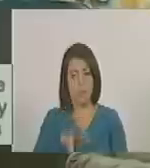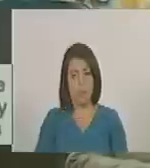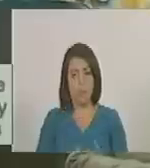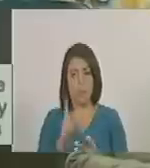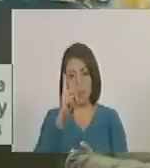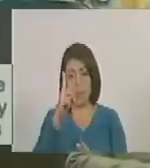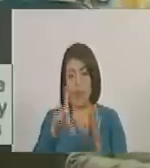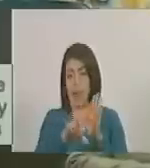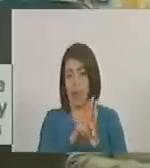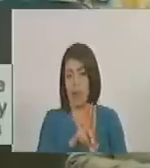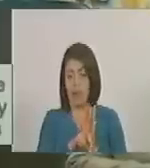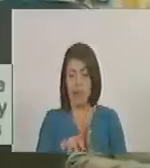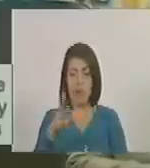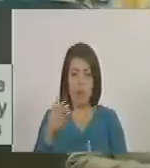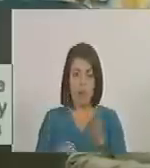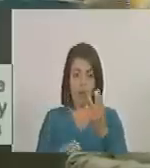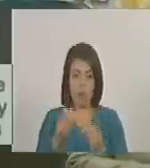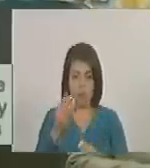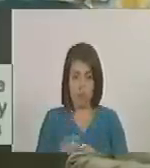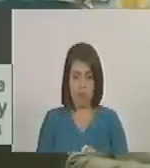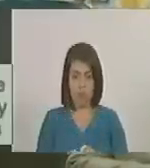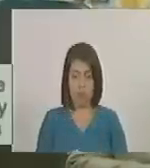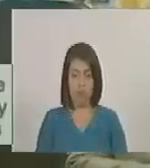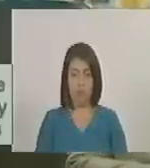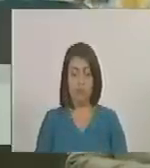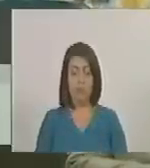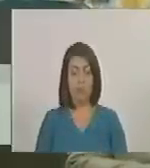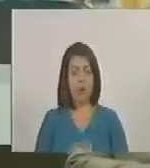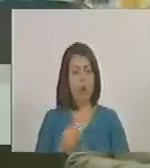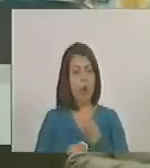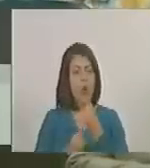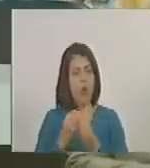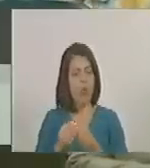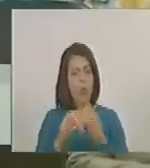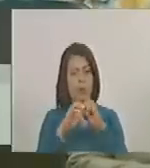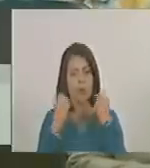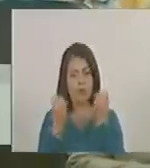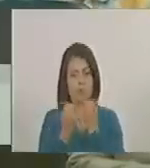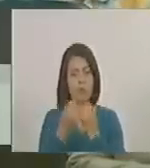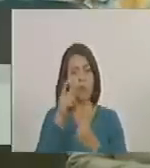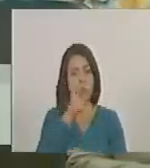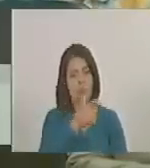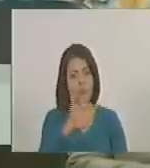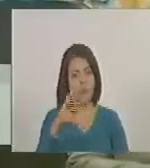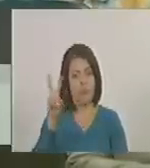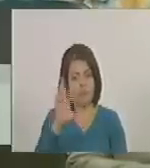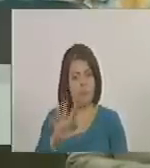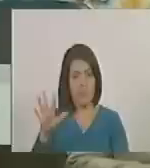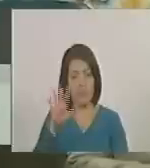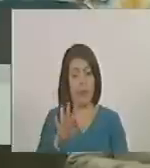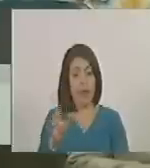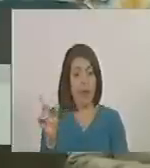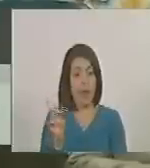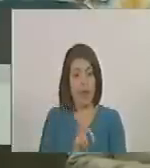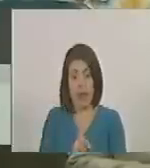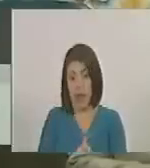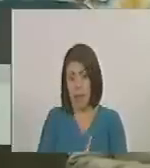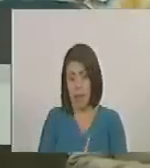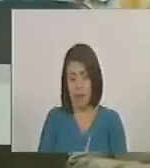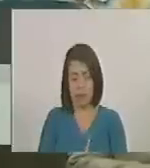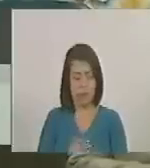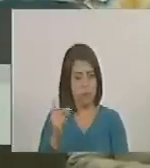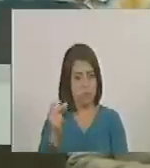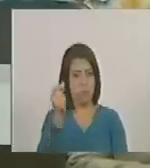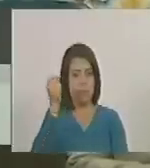la primera ley de consejos comunales. La dinámica en la organización del pueblo venezolano fue tan rápida y tan